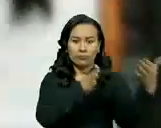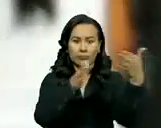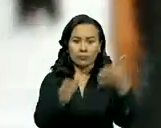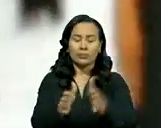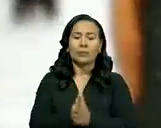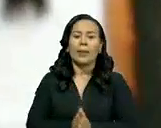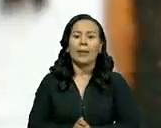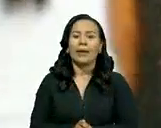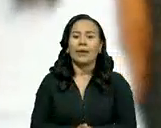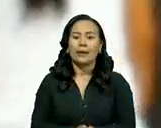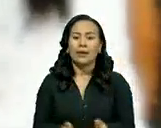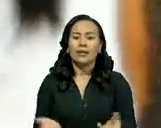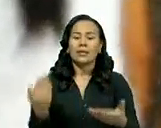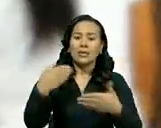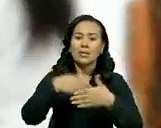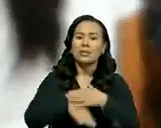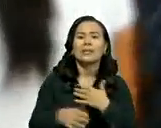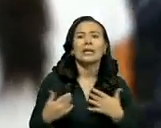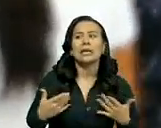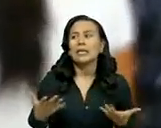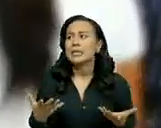Intentaron ingresar.